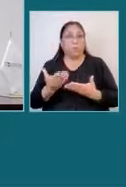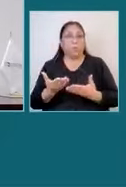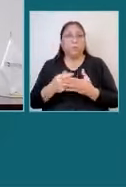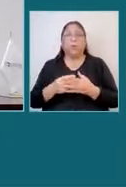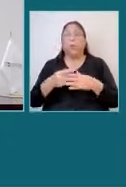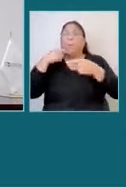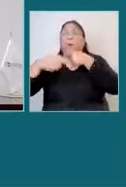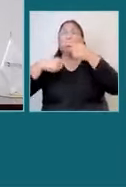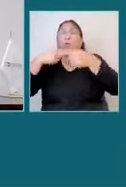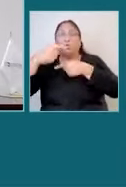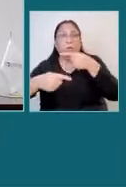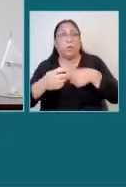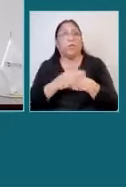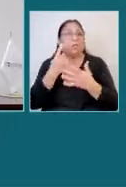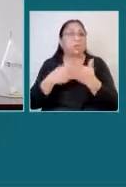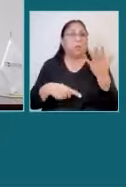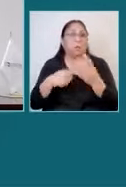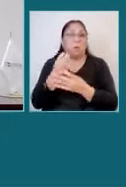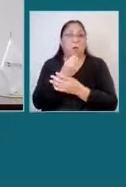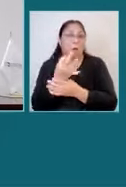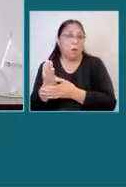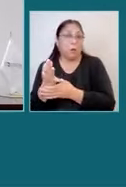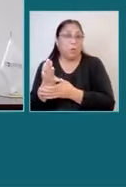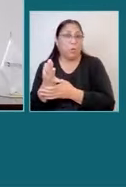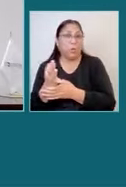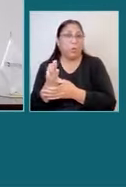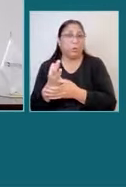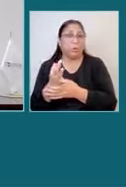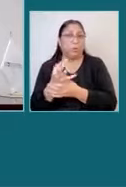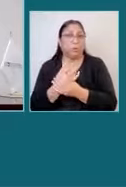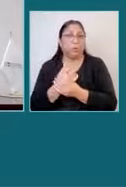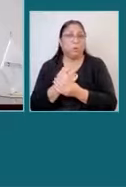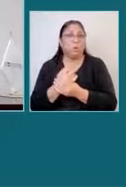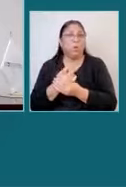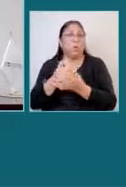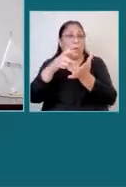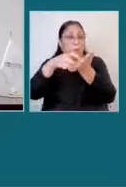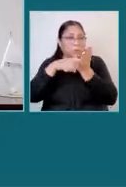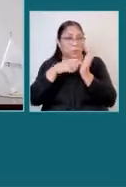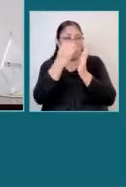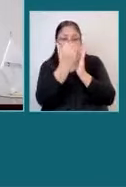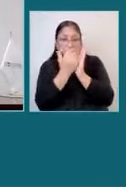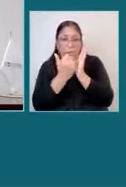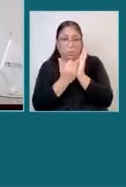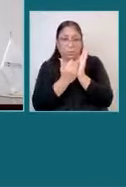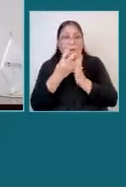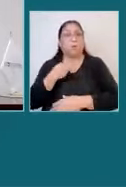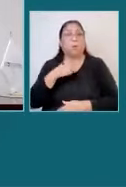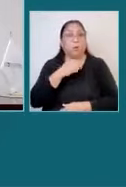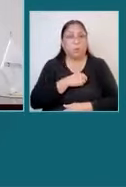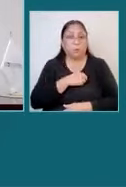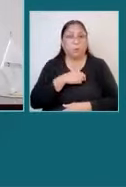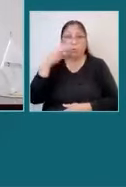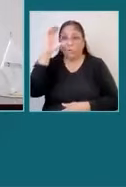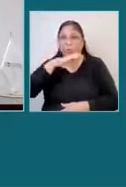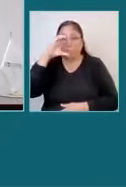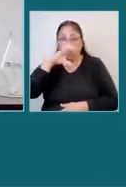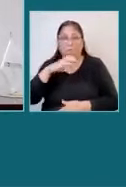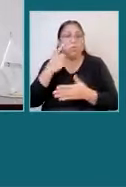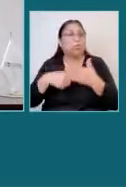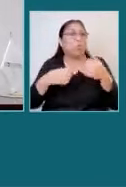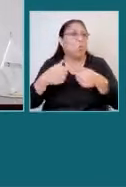para comentarles que algunos de los requisitos que nosotros como COFIDE buscamos al